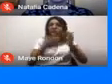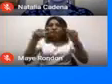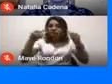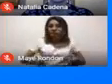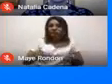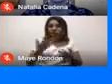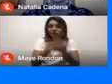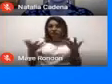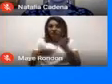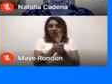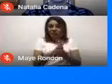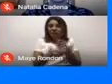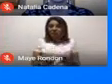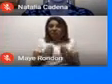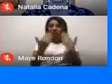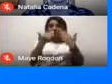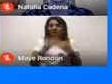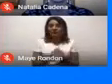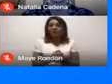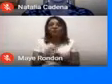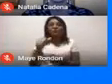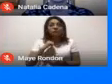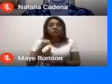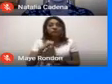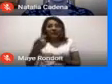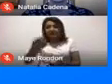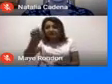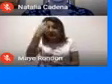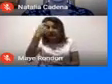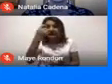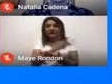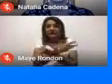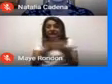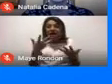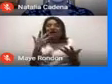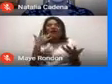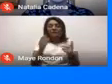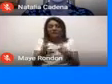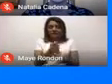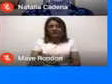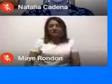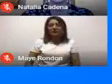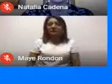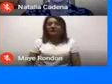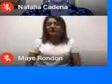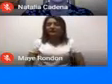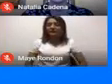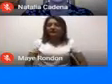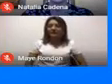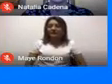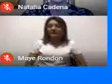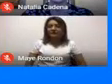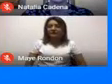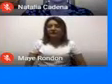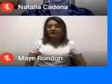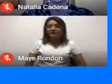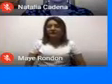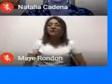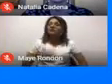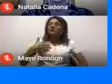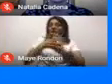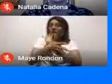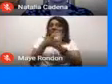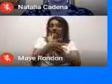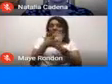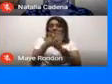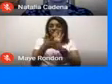pasantías es muy bueno que tengan pendiente eso y busquen el micrositio. Y bueno, yo quiero recordarles que la